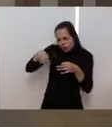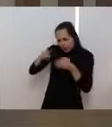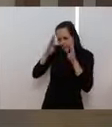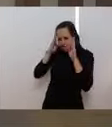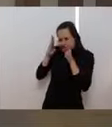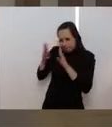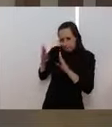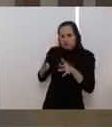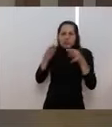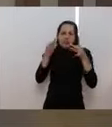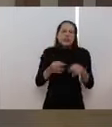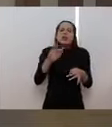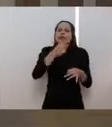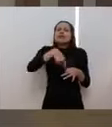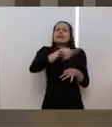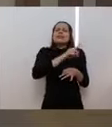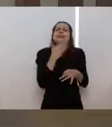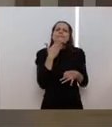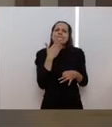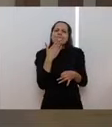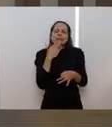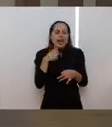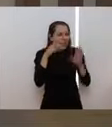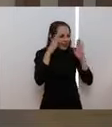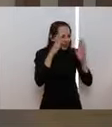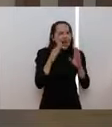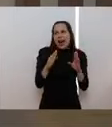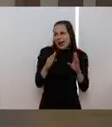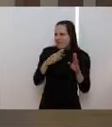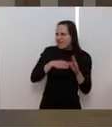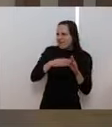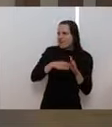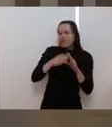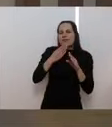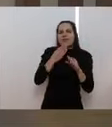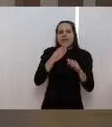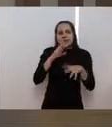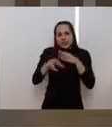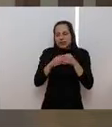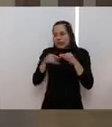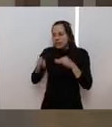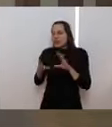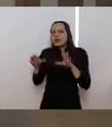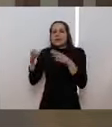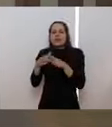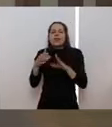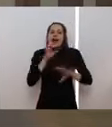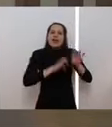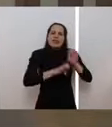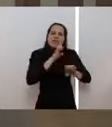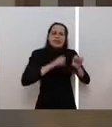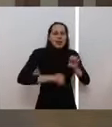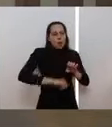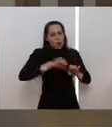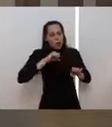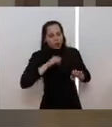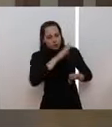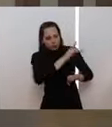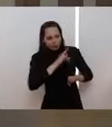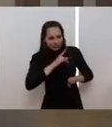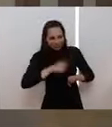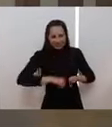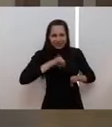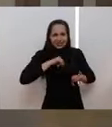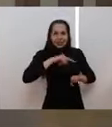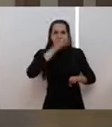se sientan cada día más satisfechos con nuestra atención y obviamente que el sector defensa esté orgulloso de esta institución que es